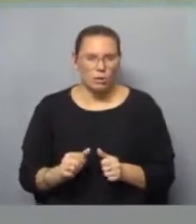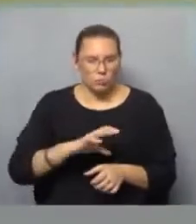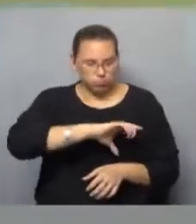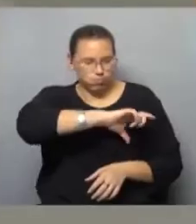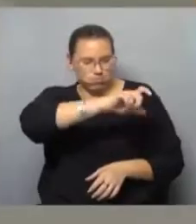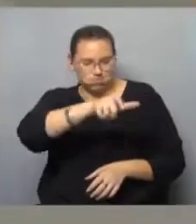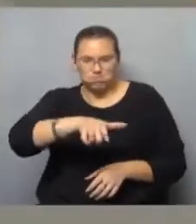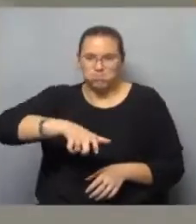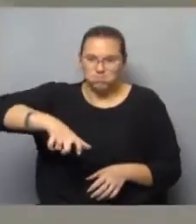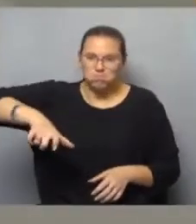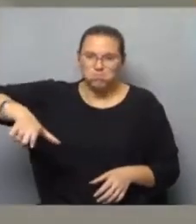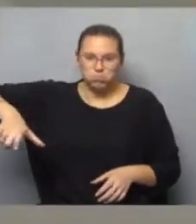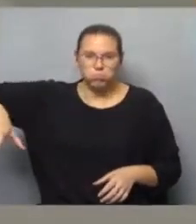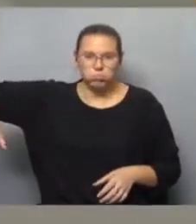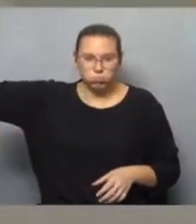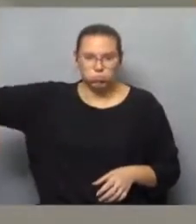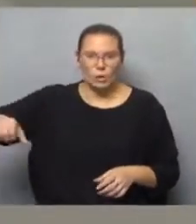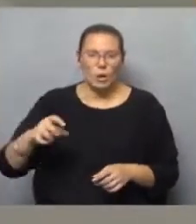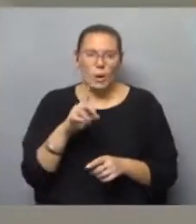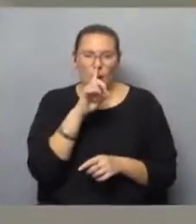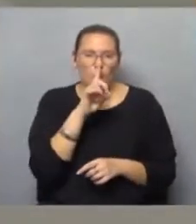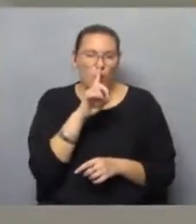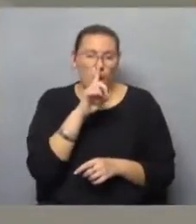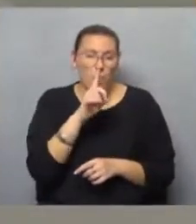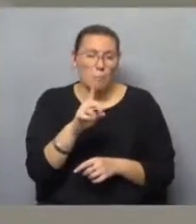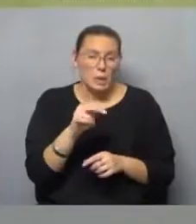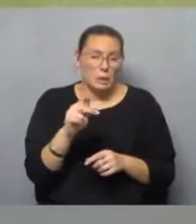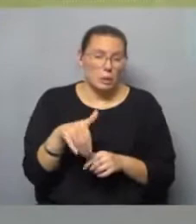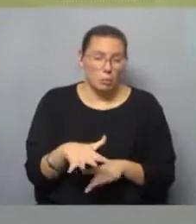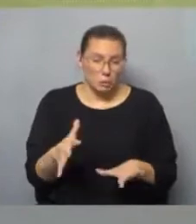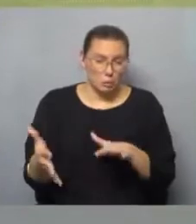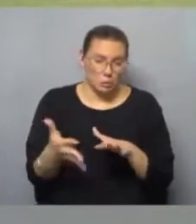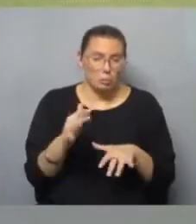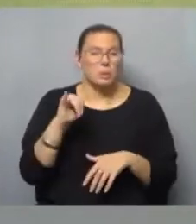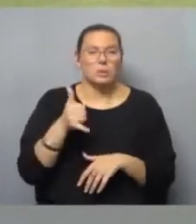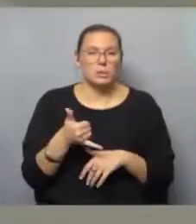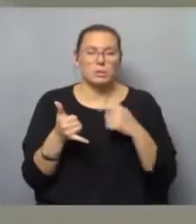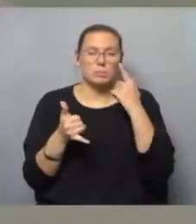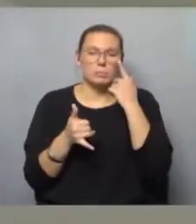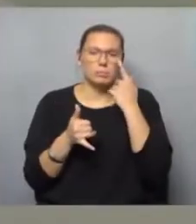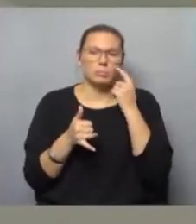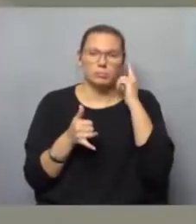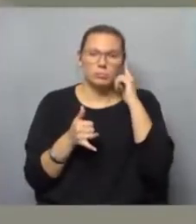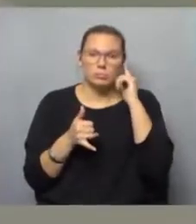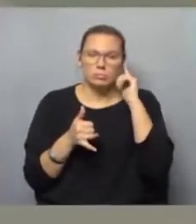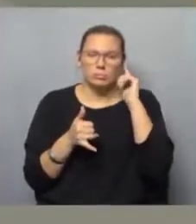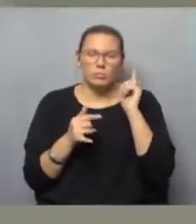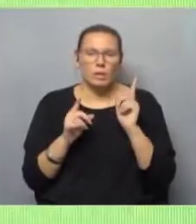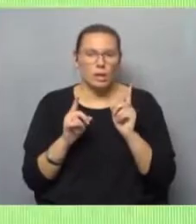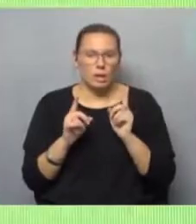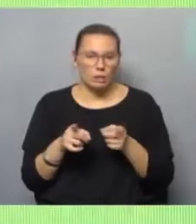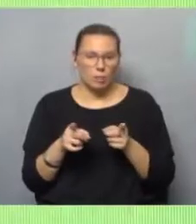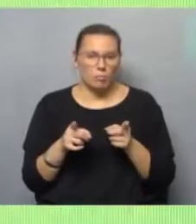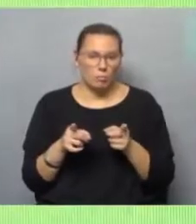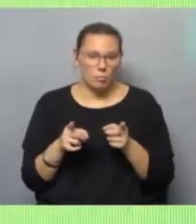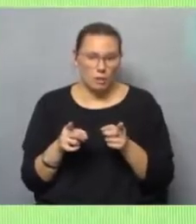una toda línea esa franja de unos 1000 kilómetros más o menos. Más o menos, sí. Está bien. Ojo, también tiene su